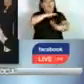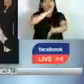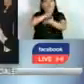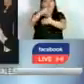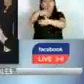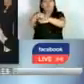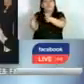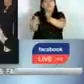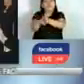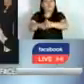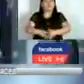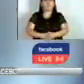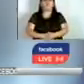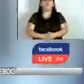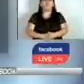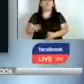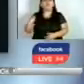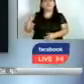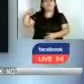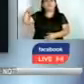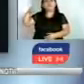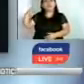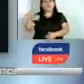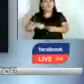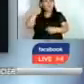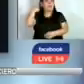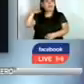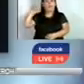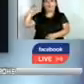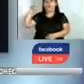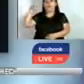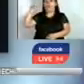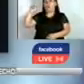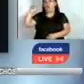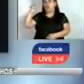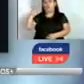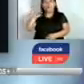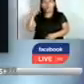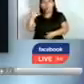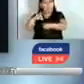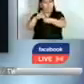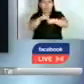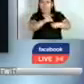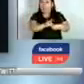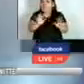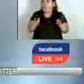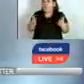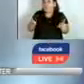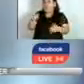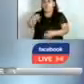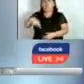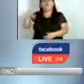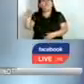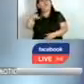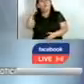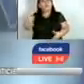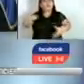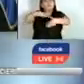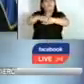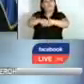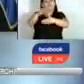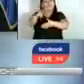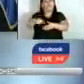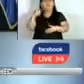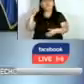próxima legislatura. Por el PDC, Rodolfo Parker no obtuvo el respaldo en las urnas. Por el Partido de Concertación